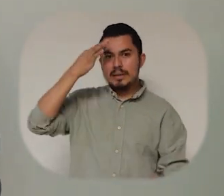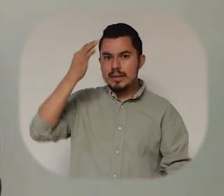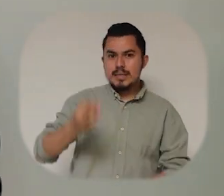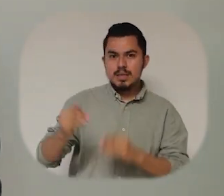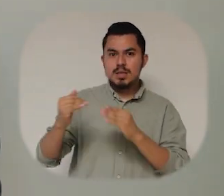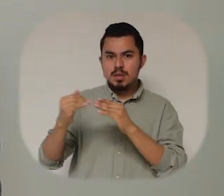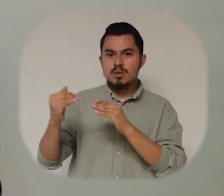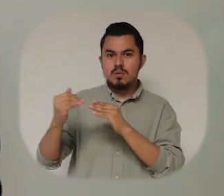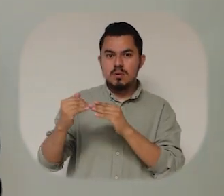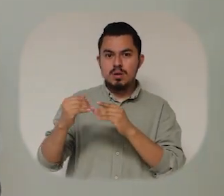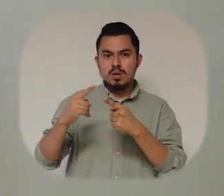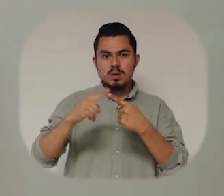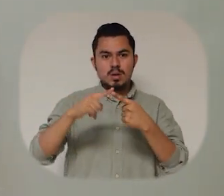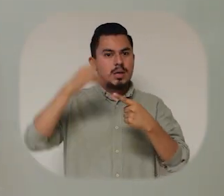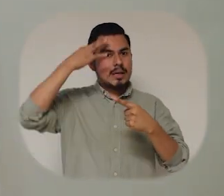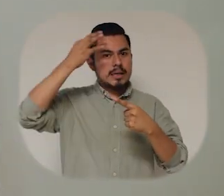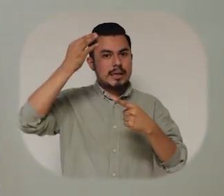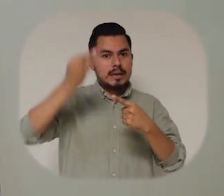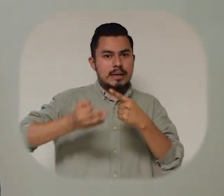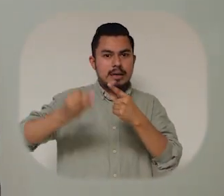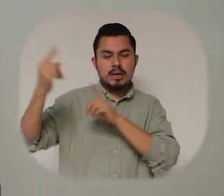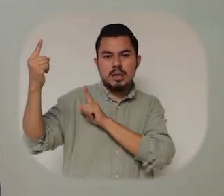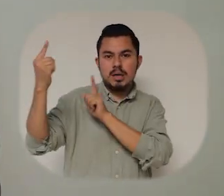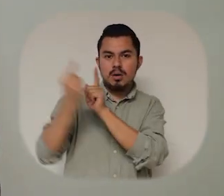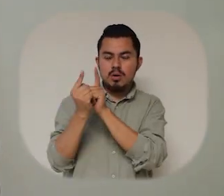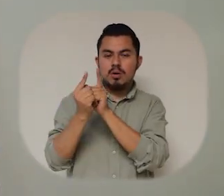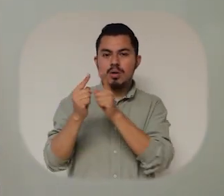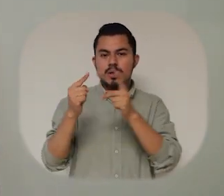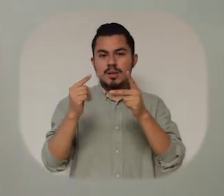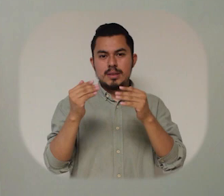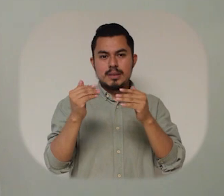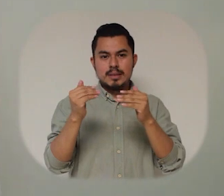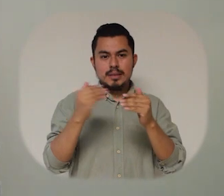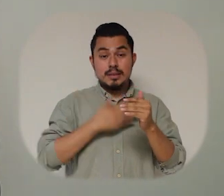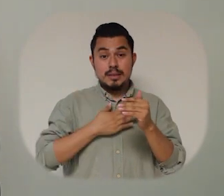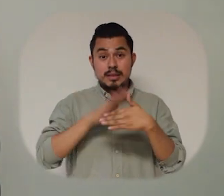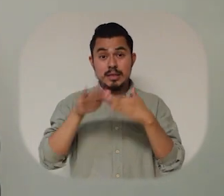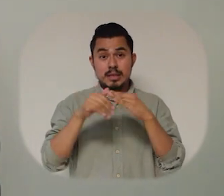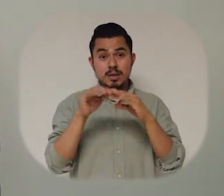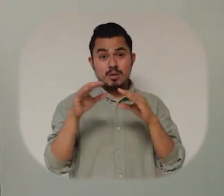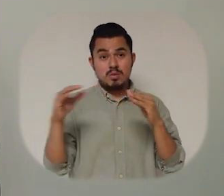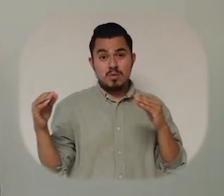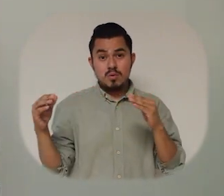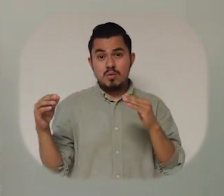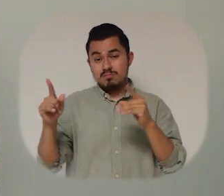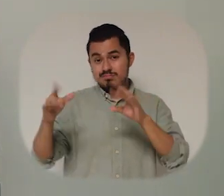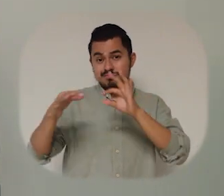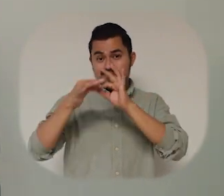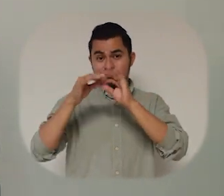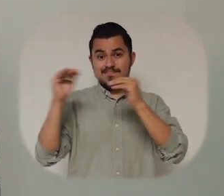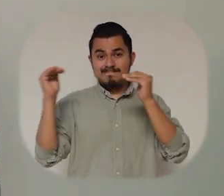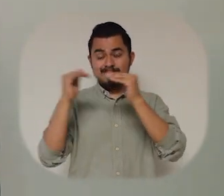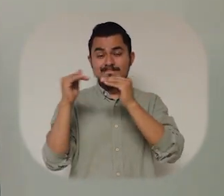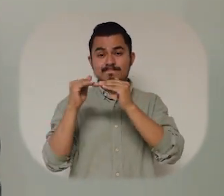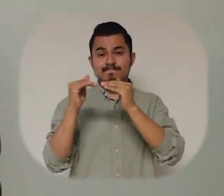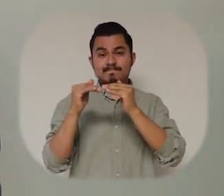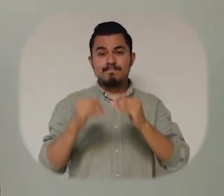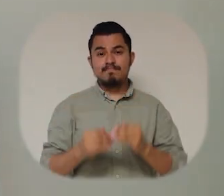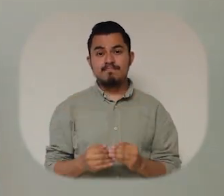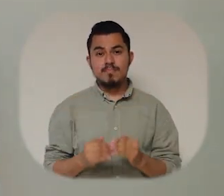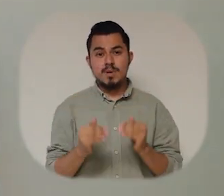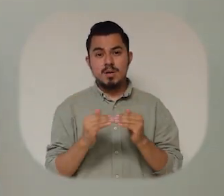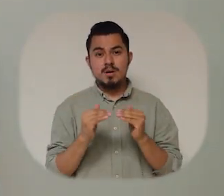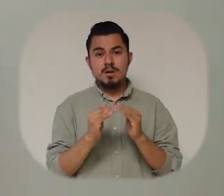El creerle y el conocerle debe de llegar a una unidad. Y así es que dice